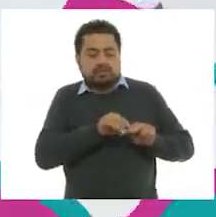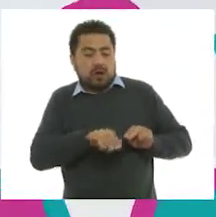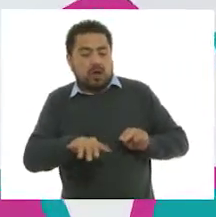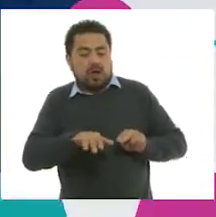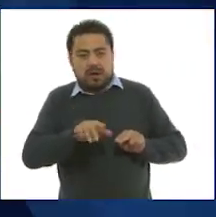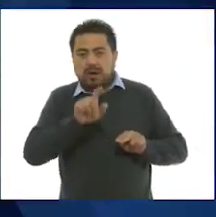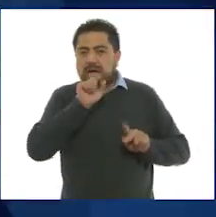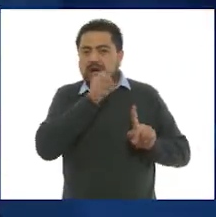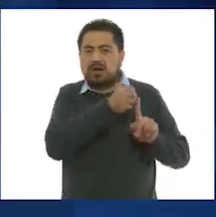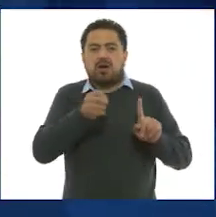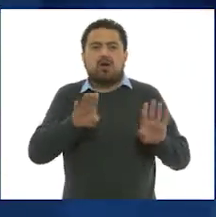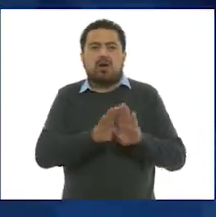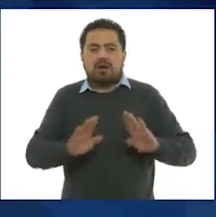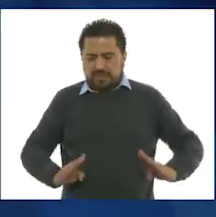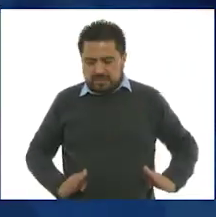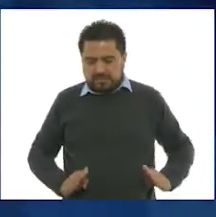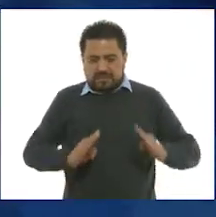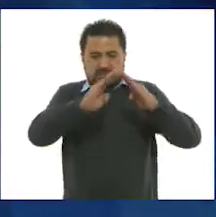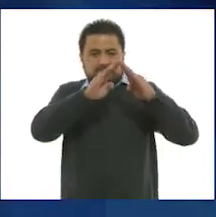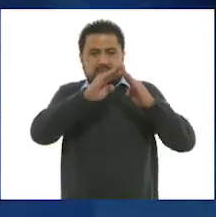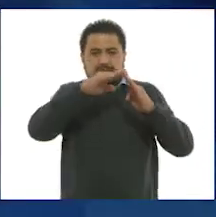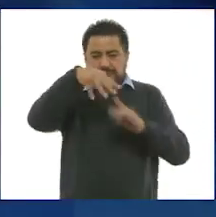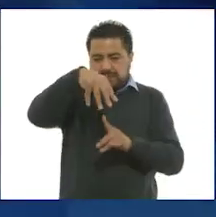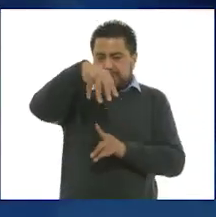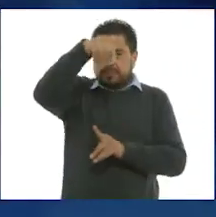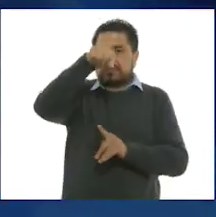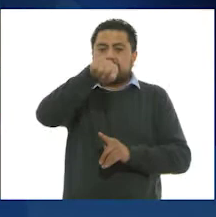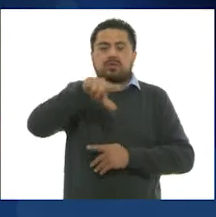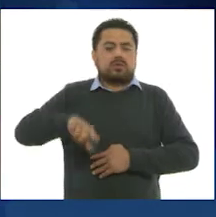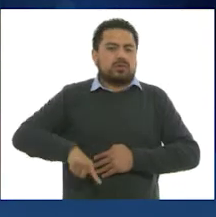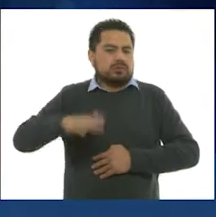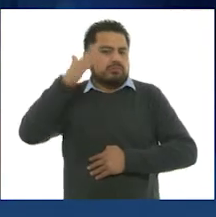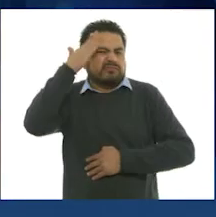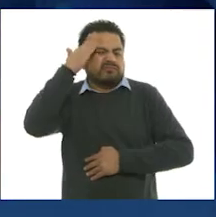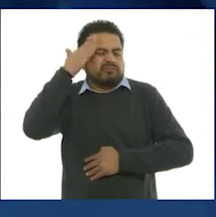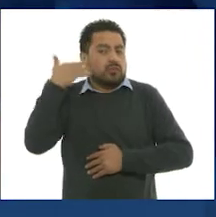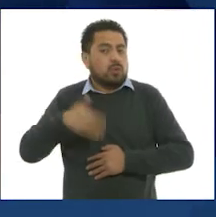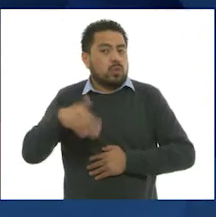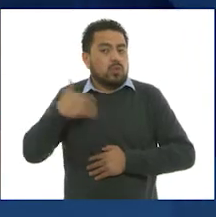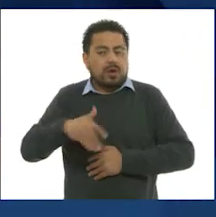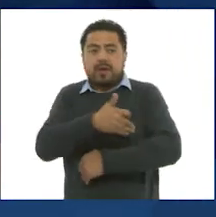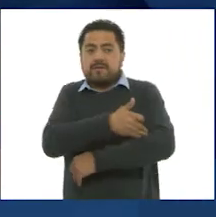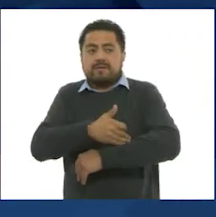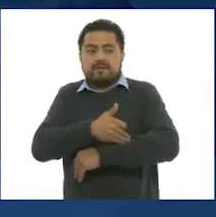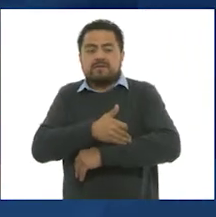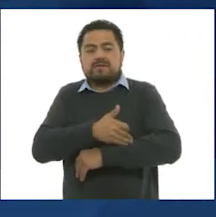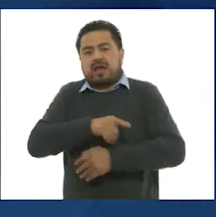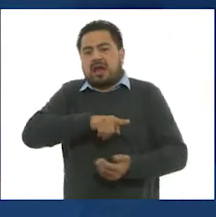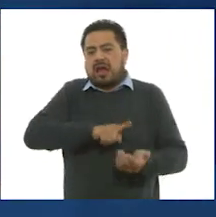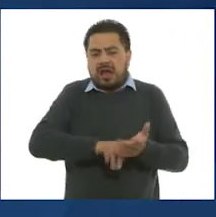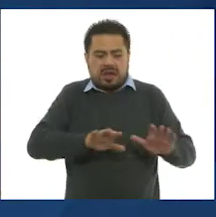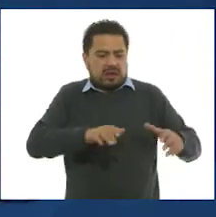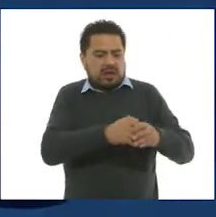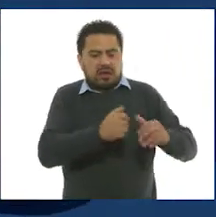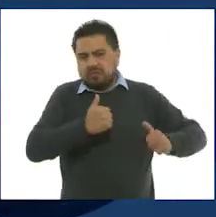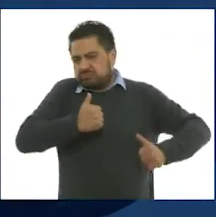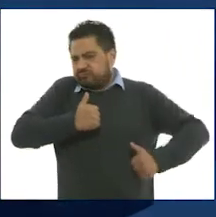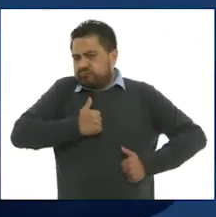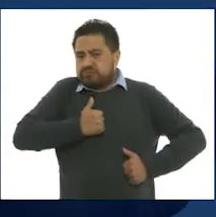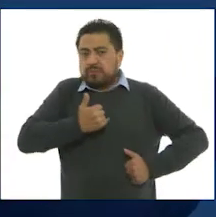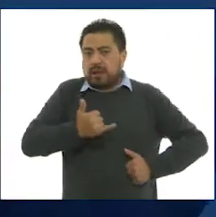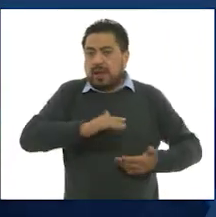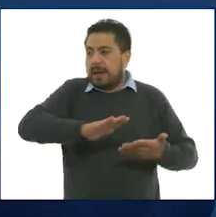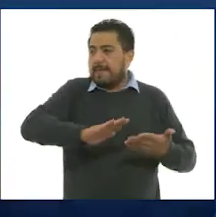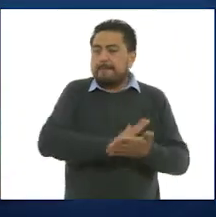como una pirámide donde en la punta estaban los gobernantes incas, su familia, la nobleza, el ejército, y